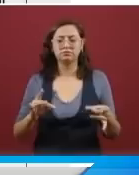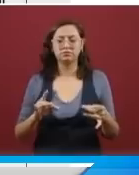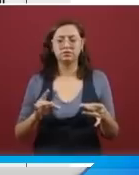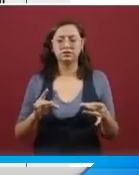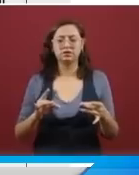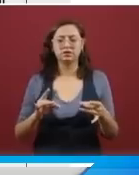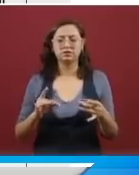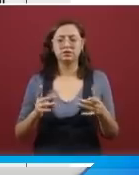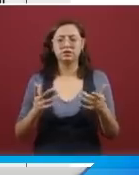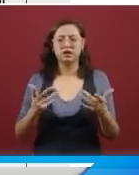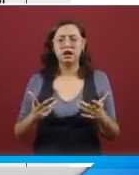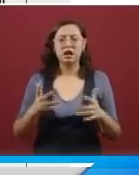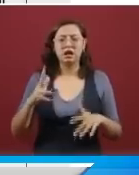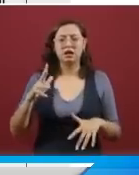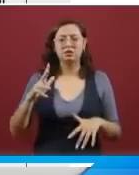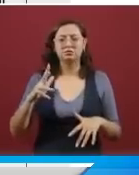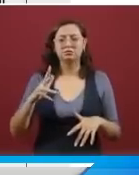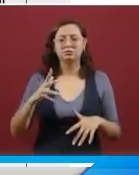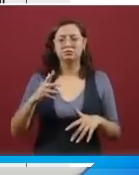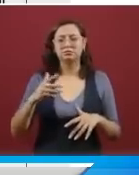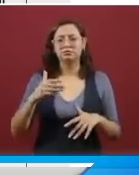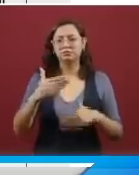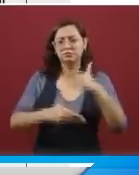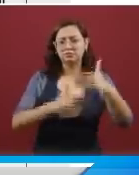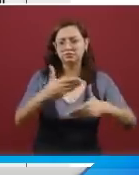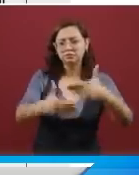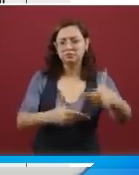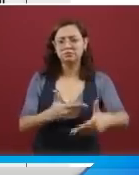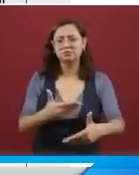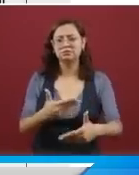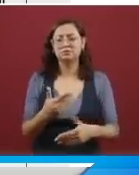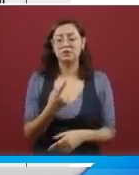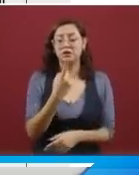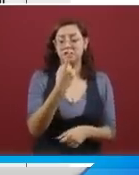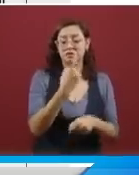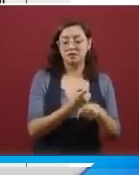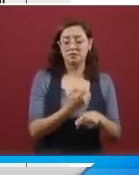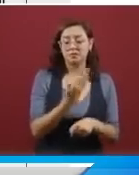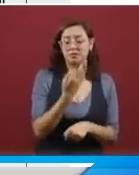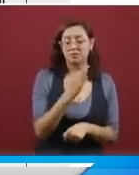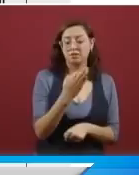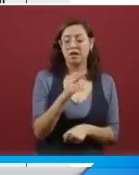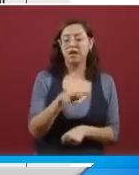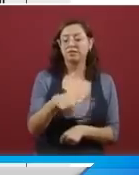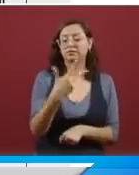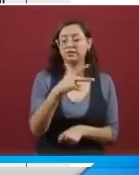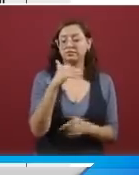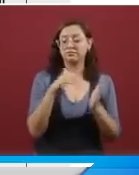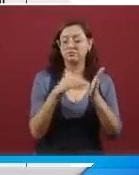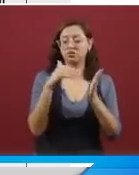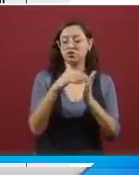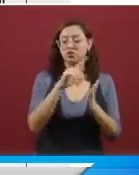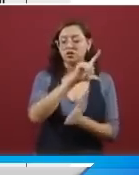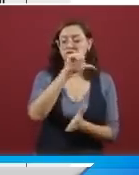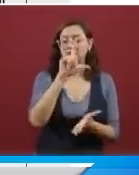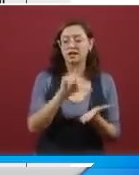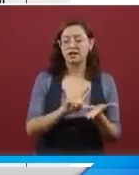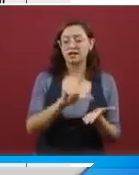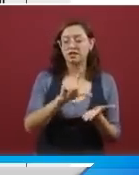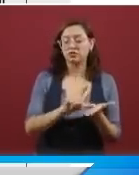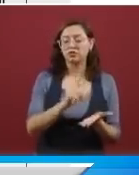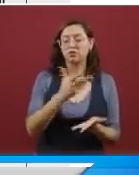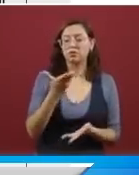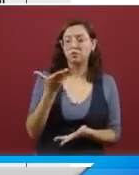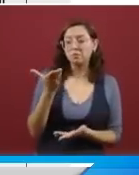de 50.000 millones de pesos. Se atiende a la población vulnerable en la zona de ductos por medio de los programas de bienestar. De igual forma, se